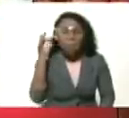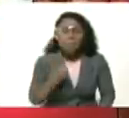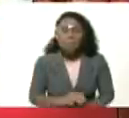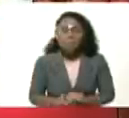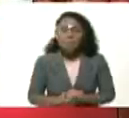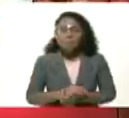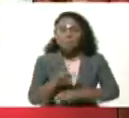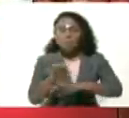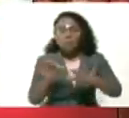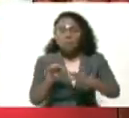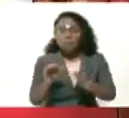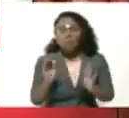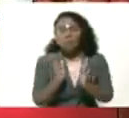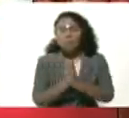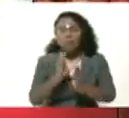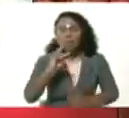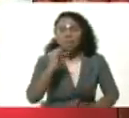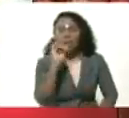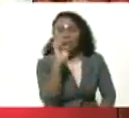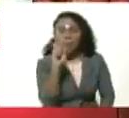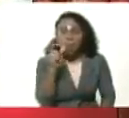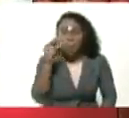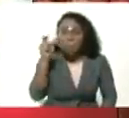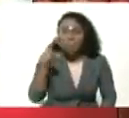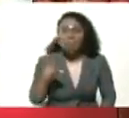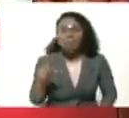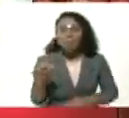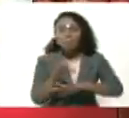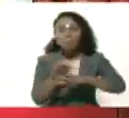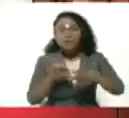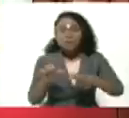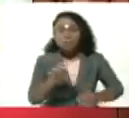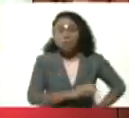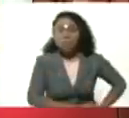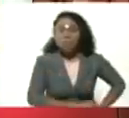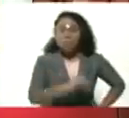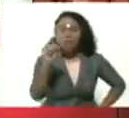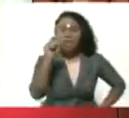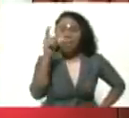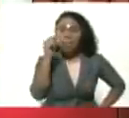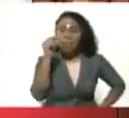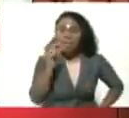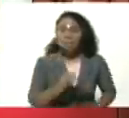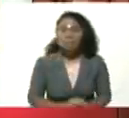Campos. Municipio Libertador, Óscar Orsini.